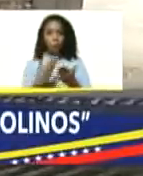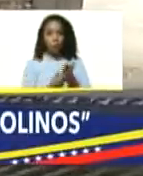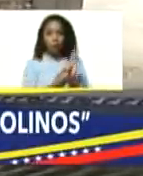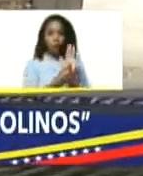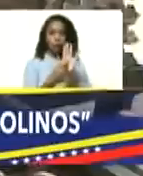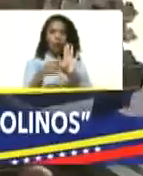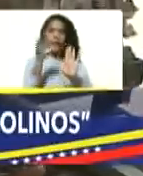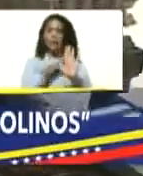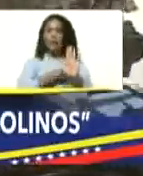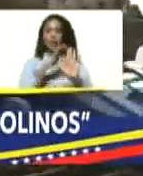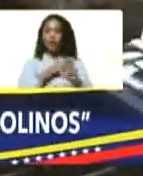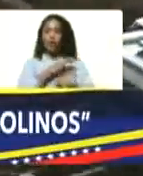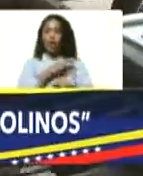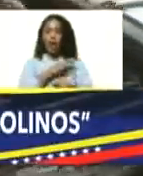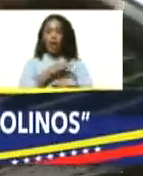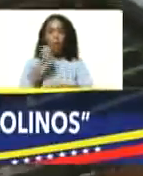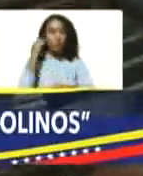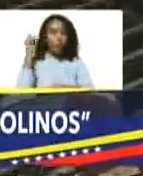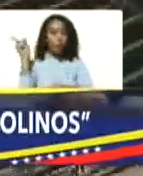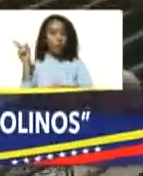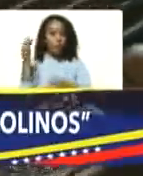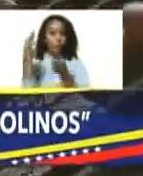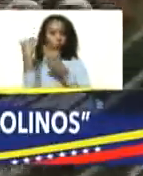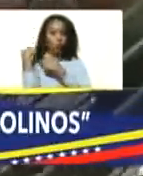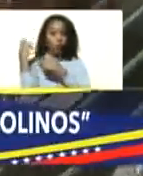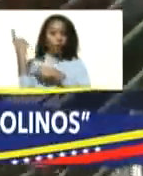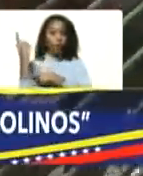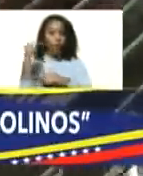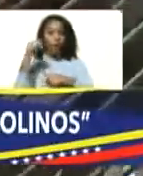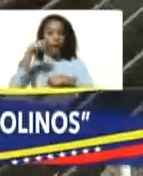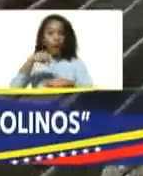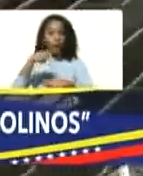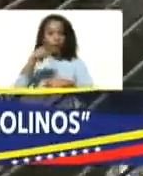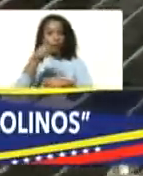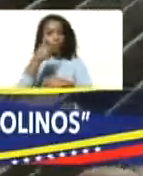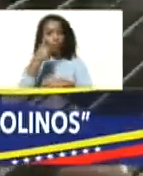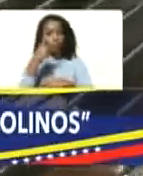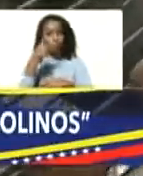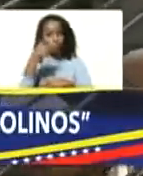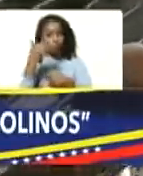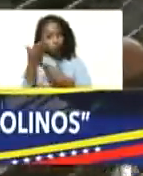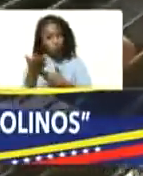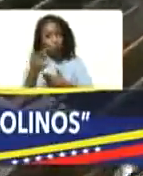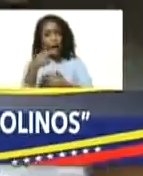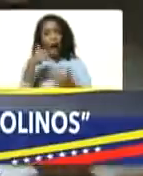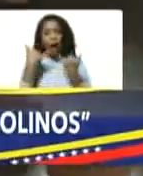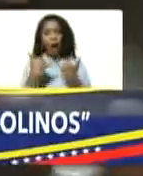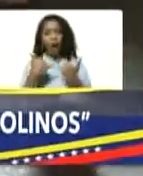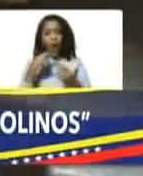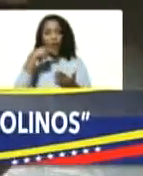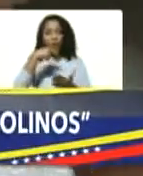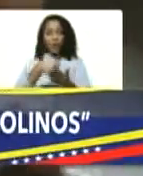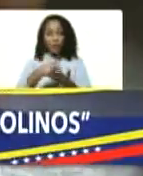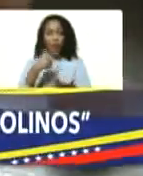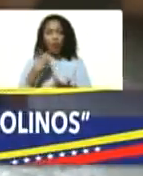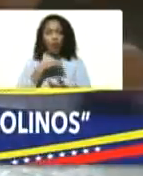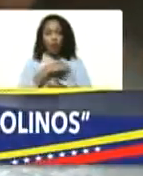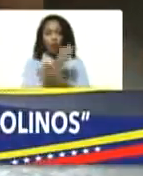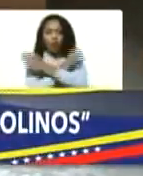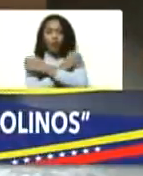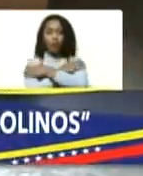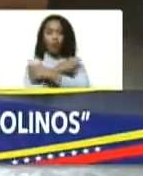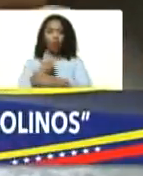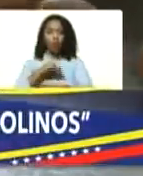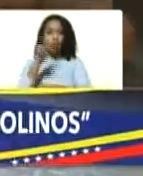señora aurora a ya la señora aurora allá tal como usted lo acaba de mencionar de felicitarla bueno nosotros la vamos a felicitar